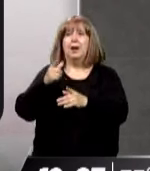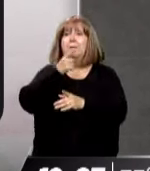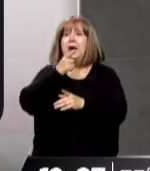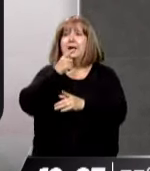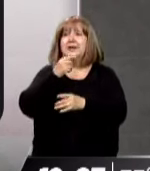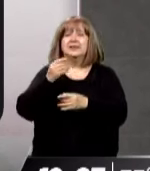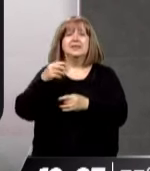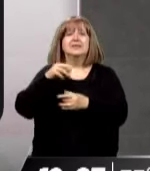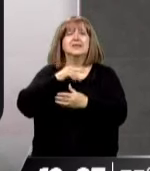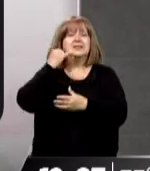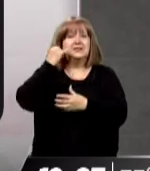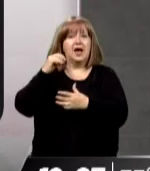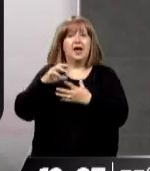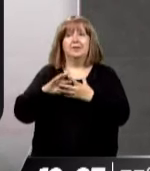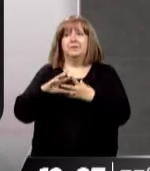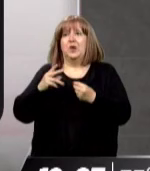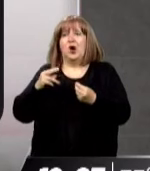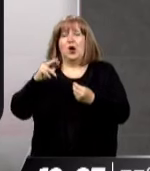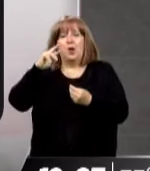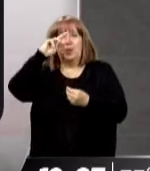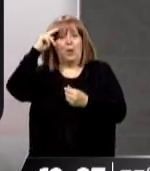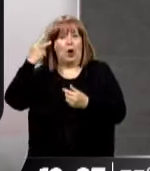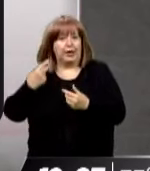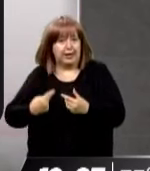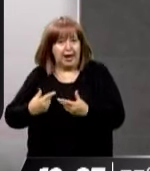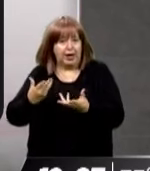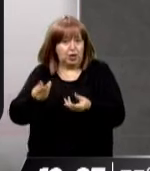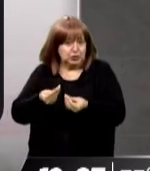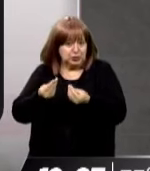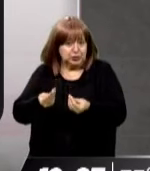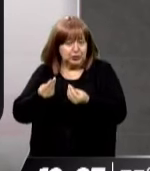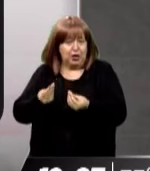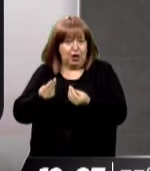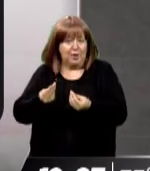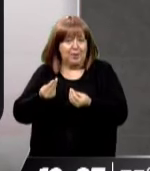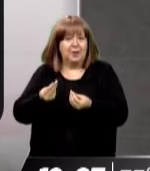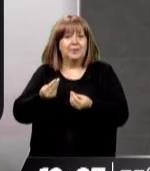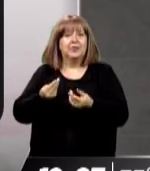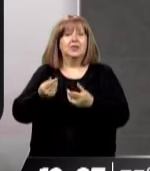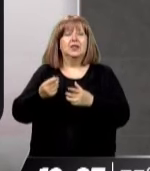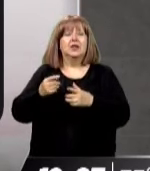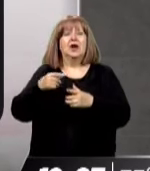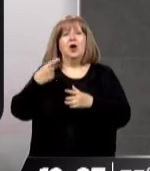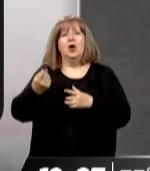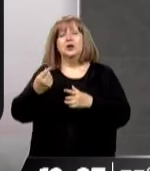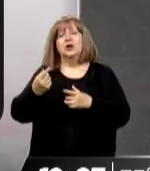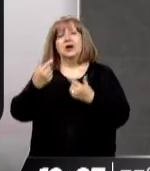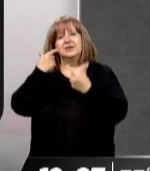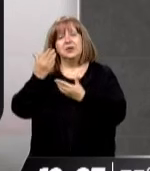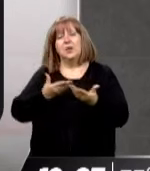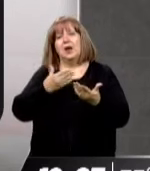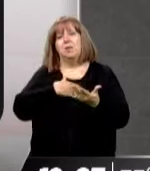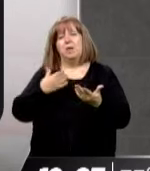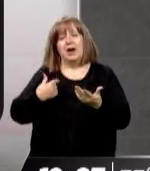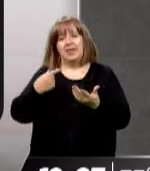originarios. Renunciaron ministros para no intervenir, el presidente Alberto Fernández incluso recibió a la madre de Jones Guala. Bueno, y